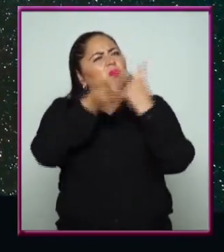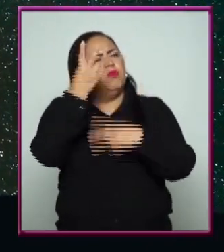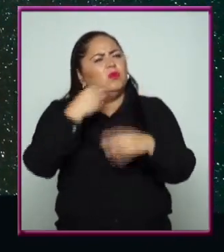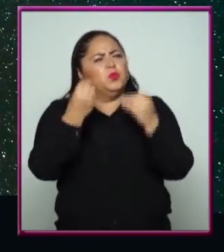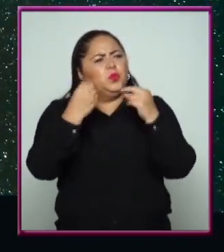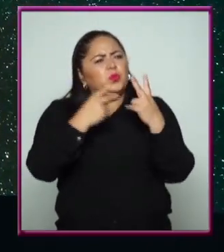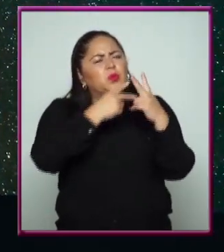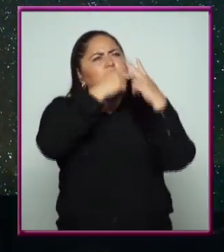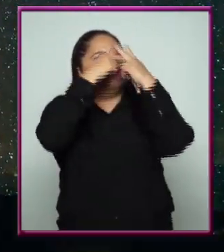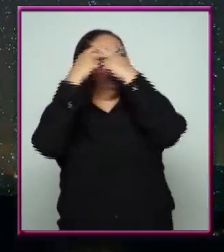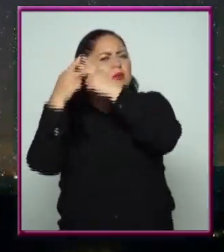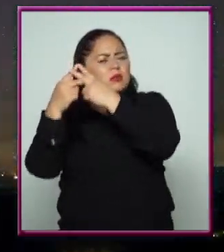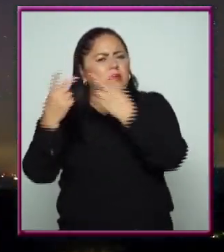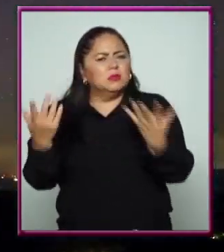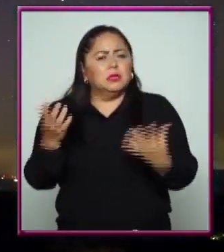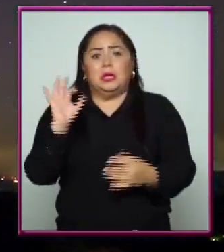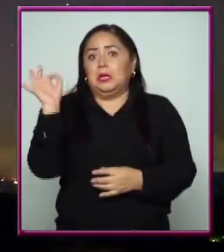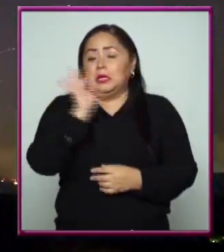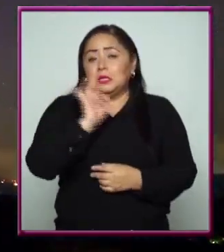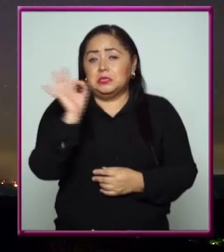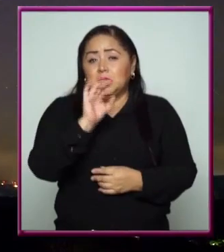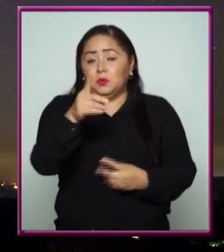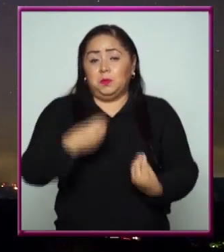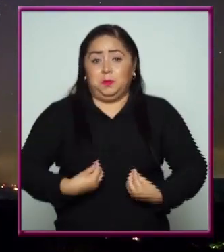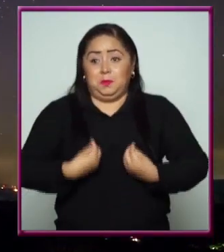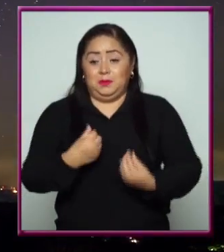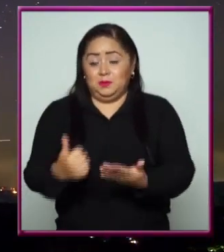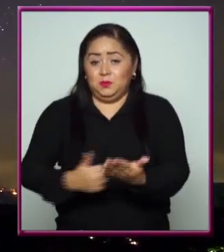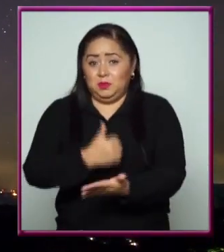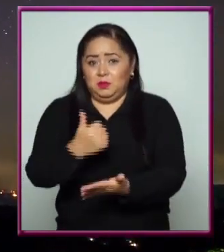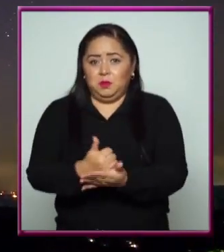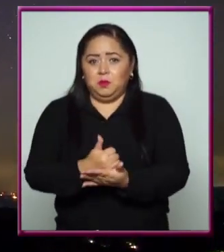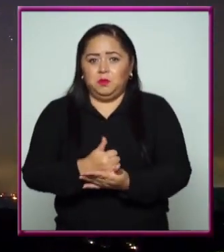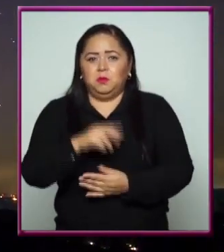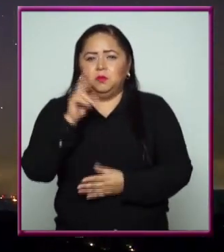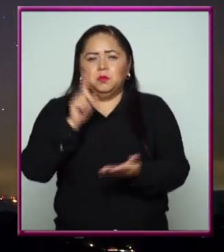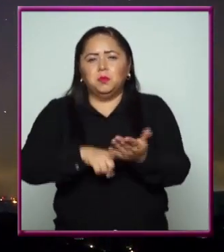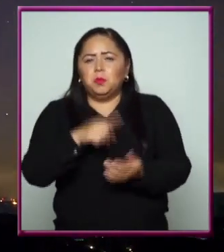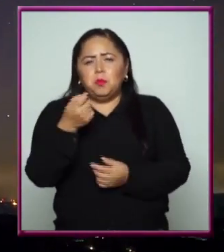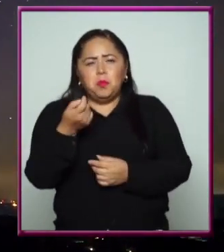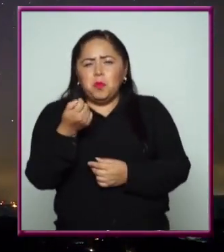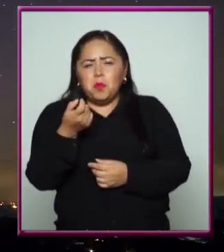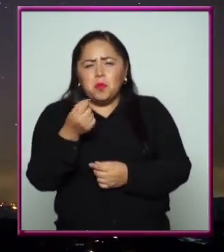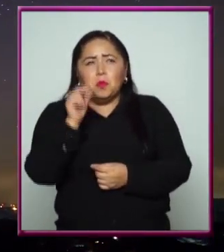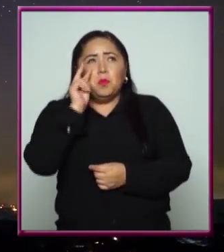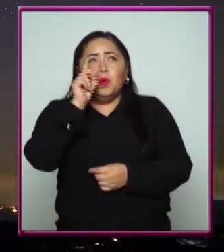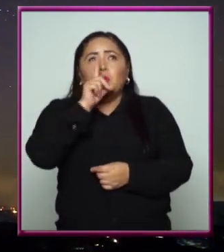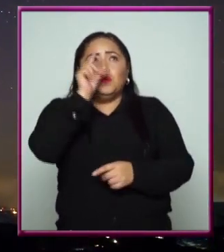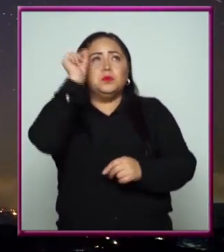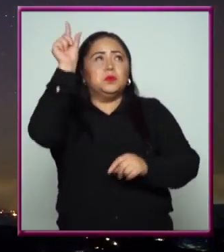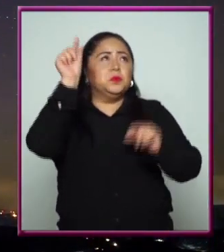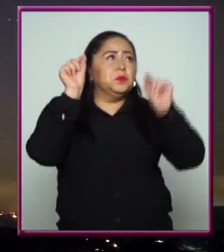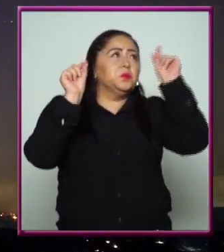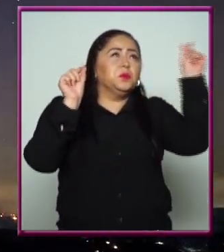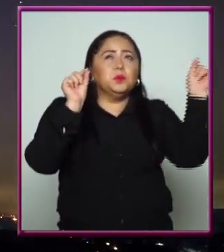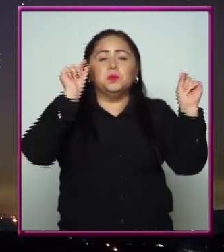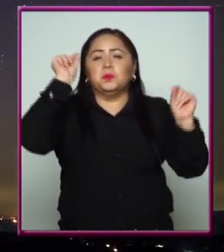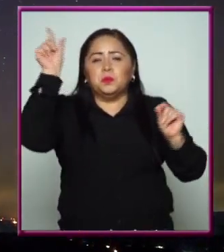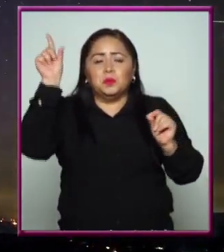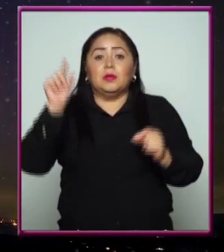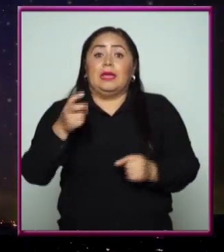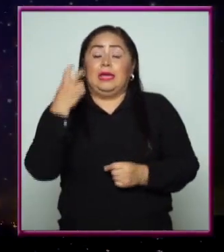salen tantas estrellas? Quizás si vives en la ciudad no sea para tanto, unas pocas lucecitas aquí y